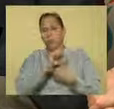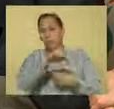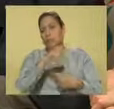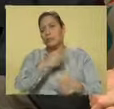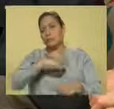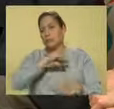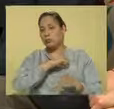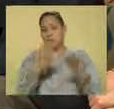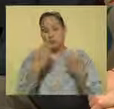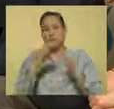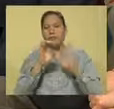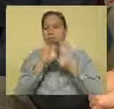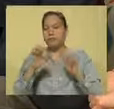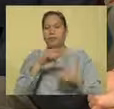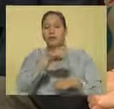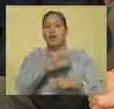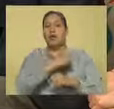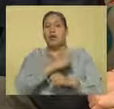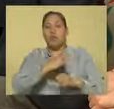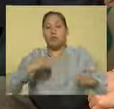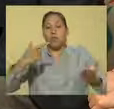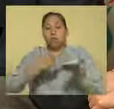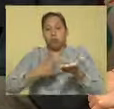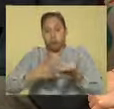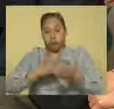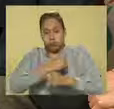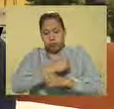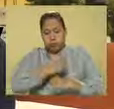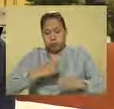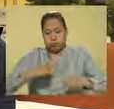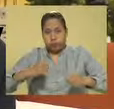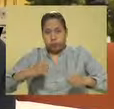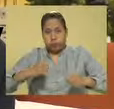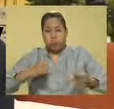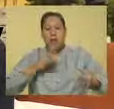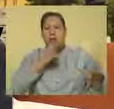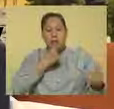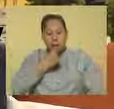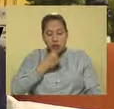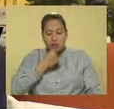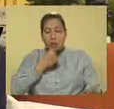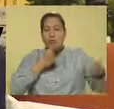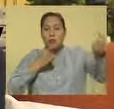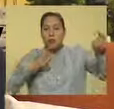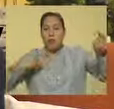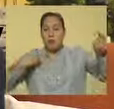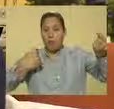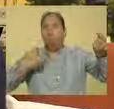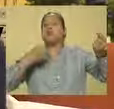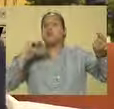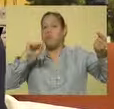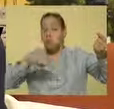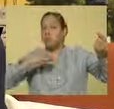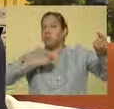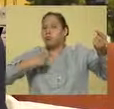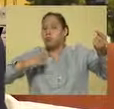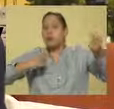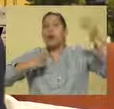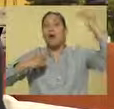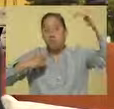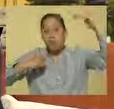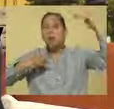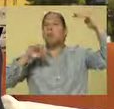más probable es que tenga obesidad en la infancia, va a ser obeso de adolescente y de adulto. Pero